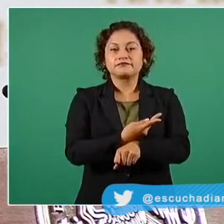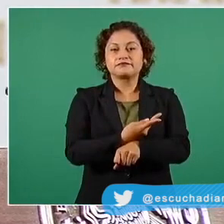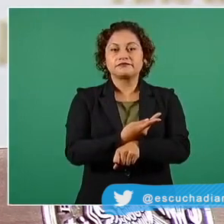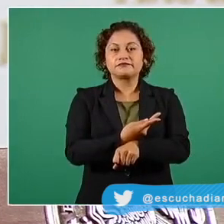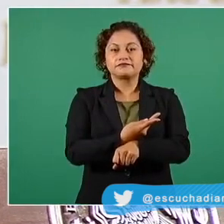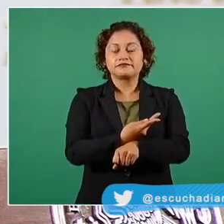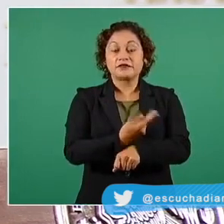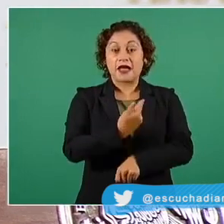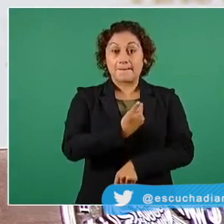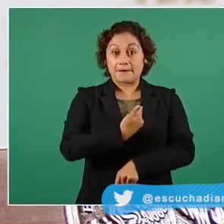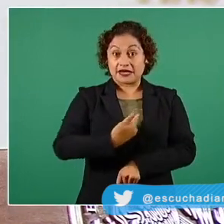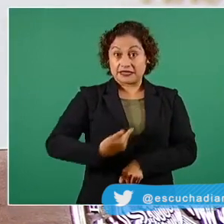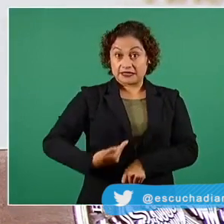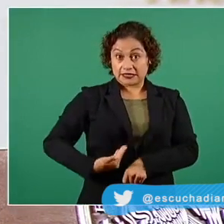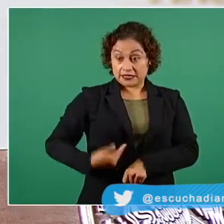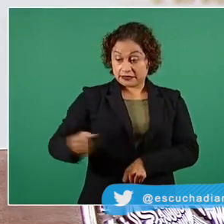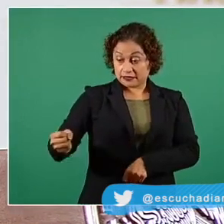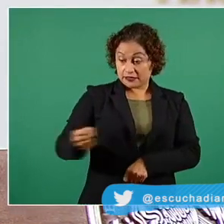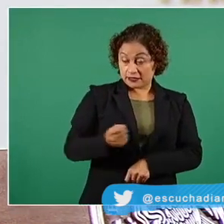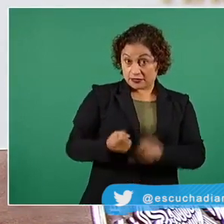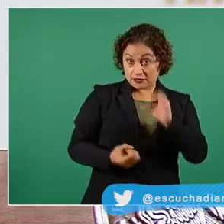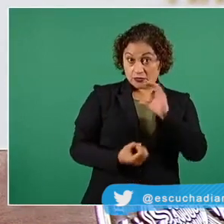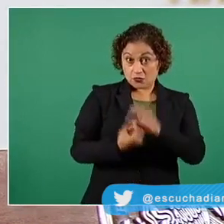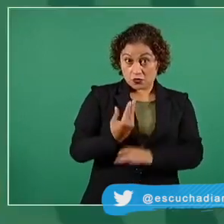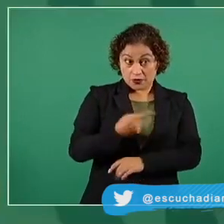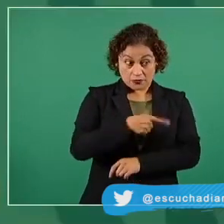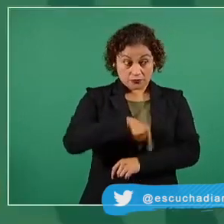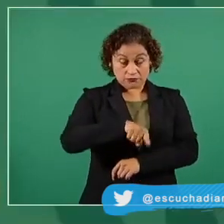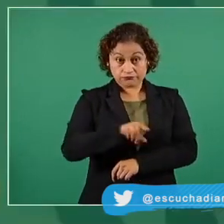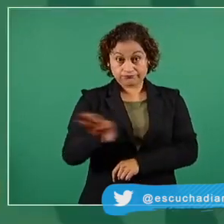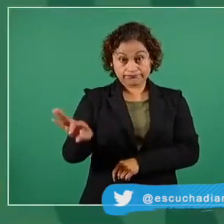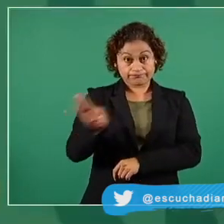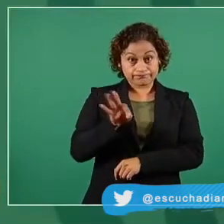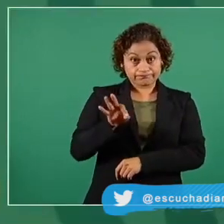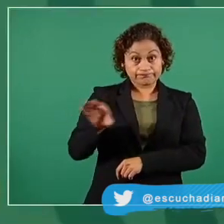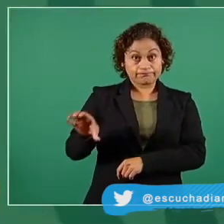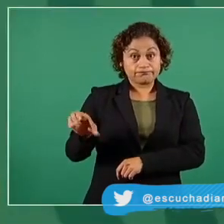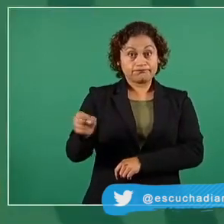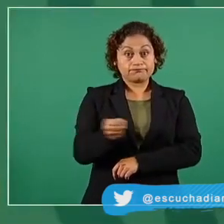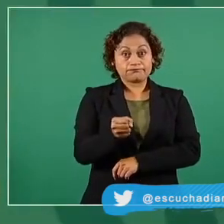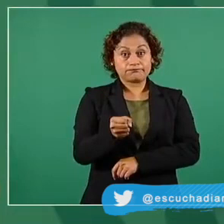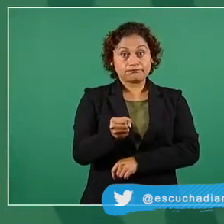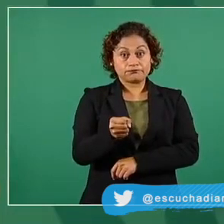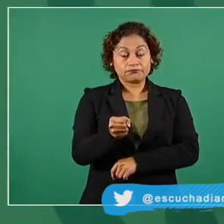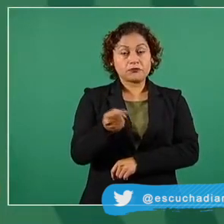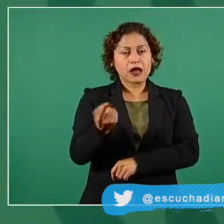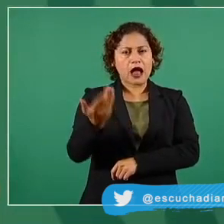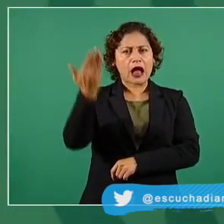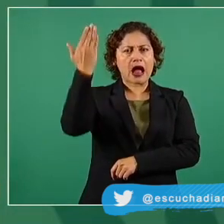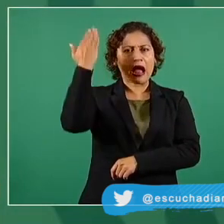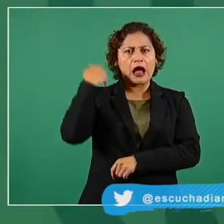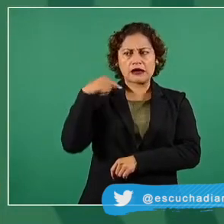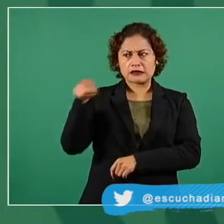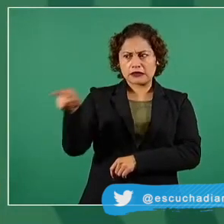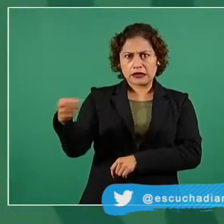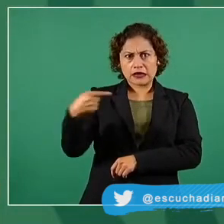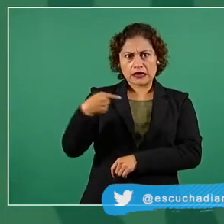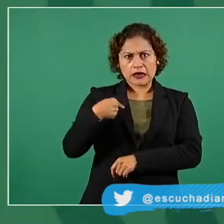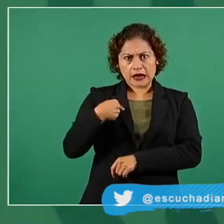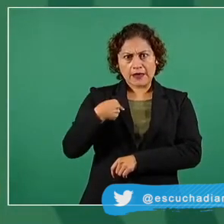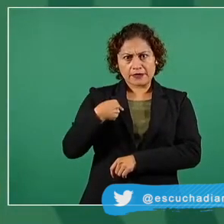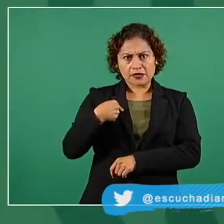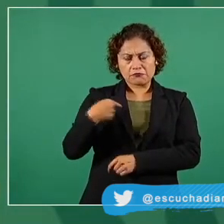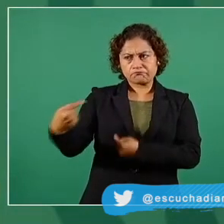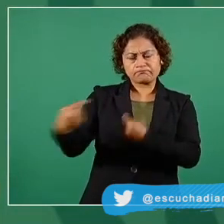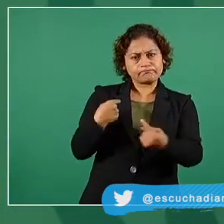de los documentos necesarios ante la COFEPRIS, por lo que están a la espera de dicha documentación para proceder a su evaluación y determinar si